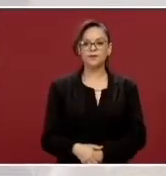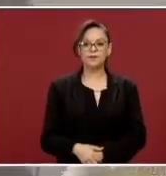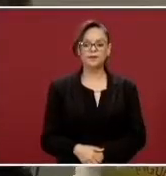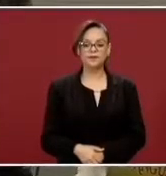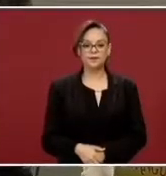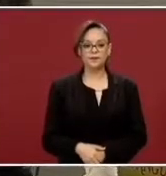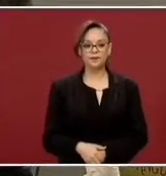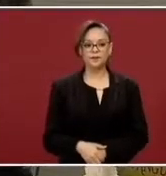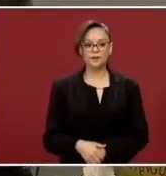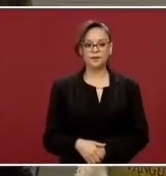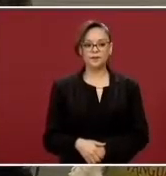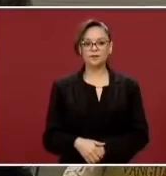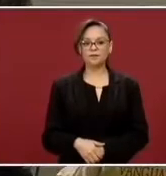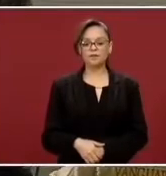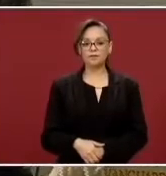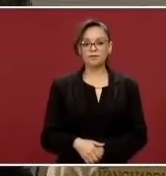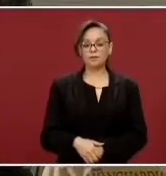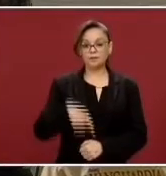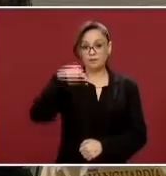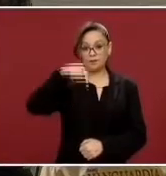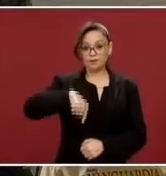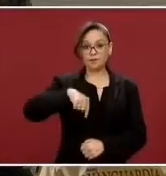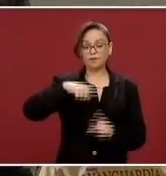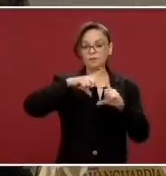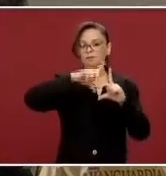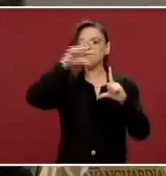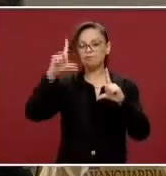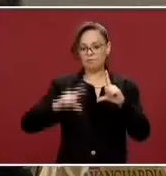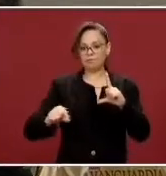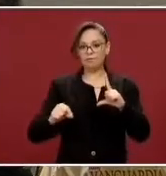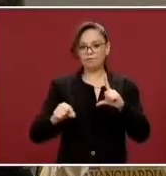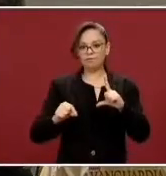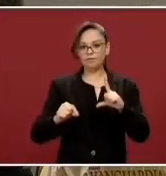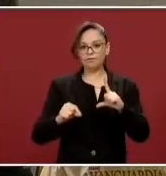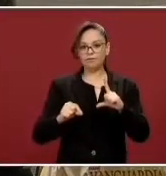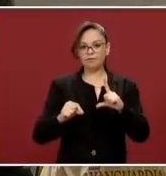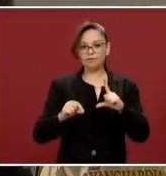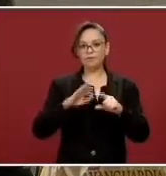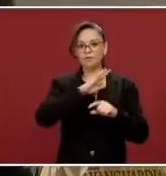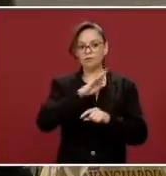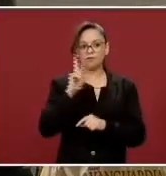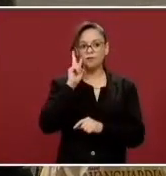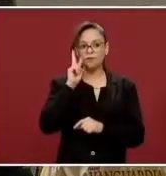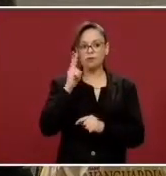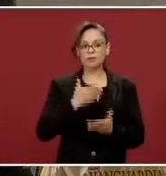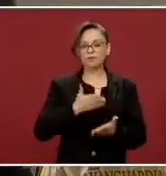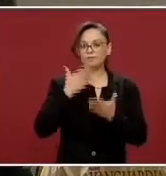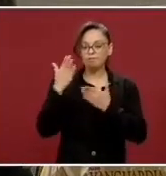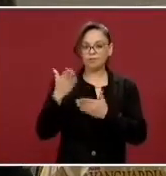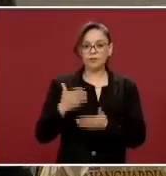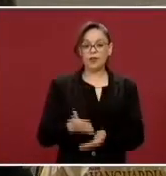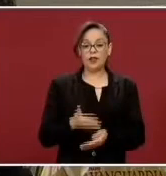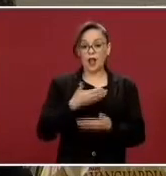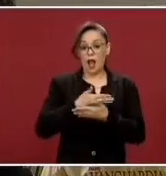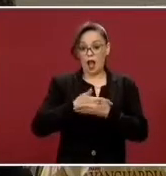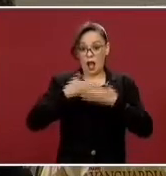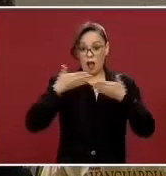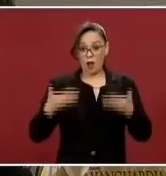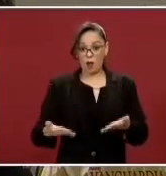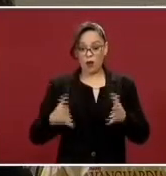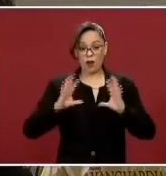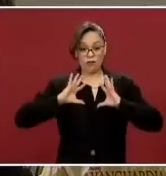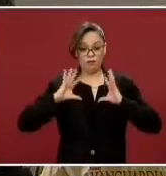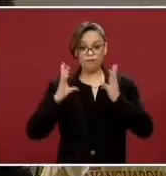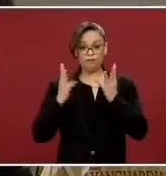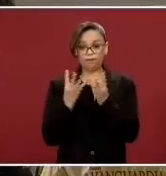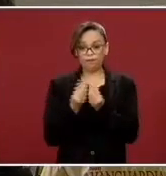la situación nacional y vemos aquí que hasta el momento, en forma acumulada,